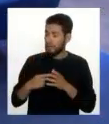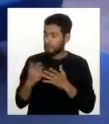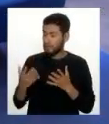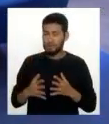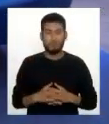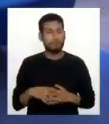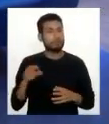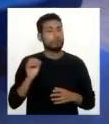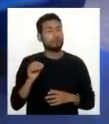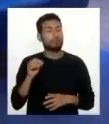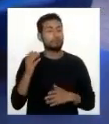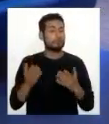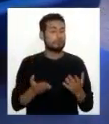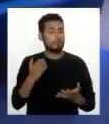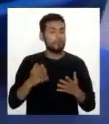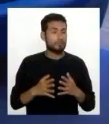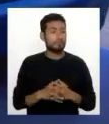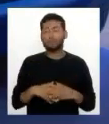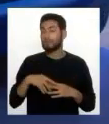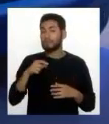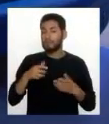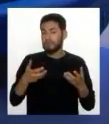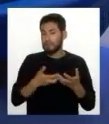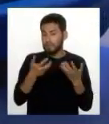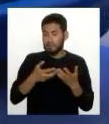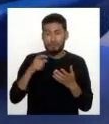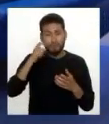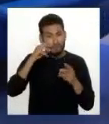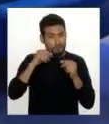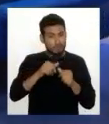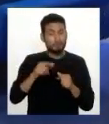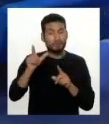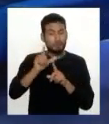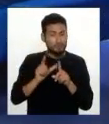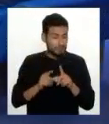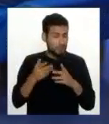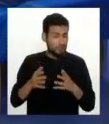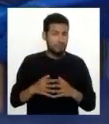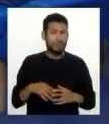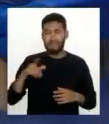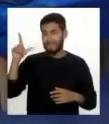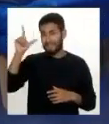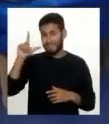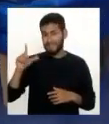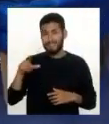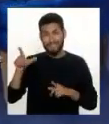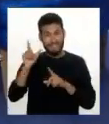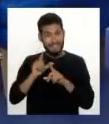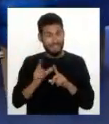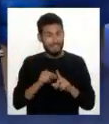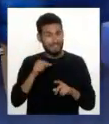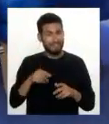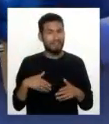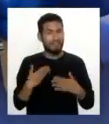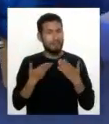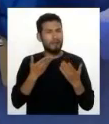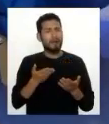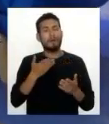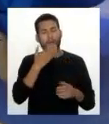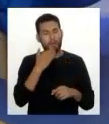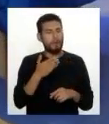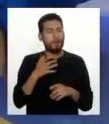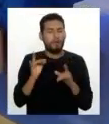Una naranjada, o quizás hago una ensaladita, una zarcita de cebolla con mis lentejas, los lunes de lenteja, claro. Y ya ahí estoy haciendo una